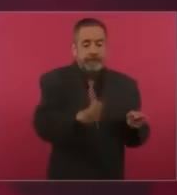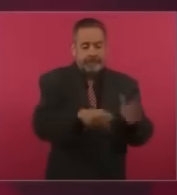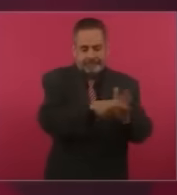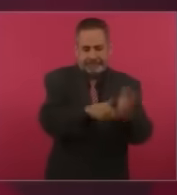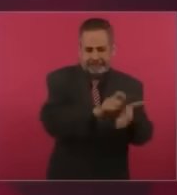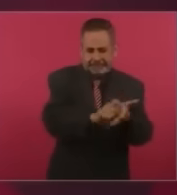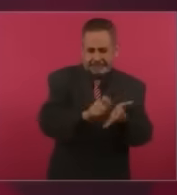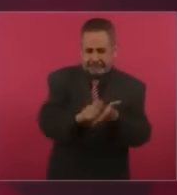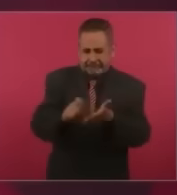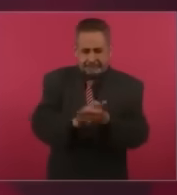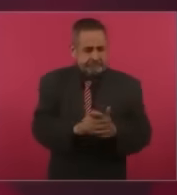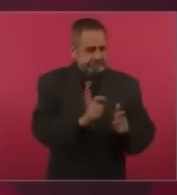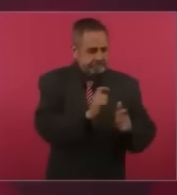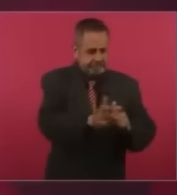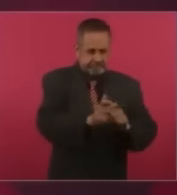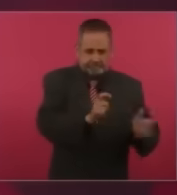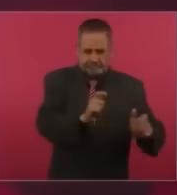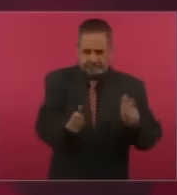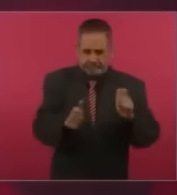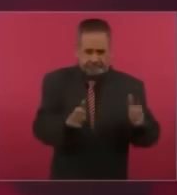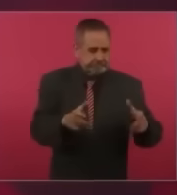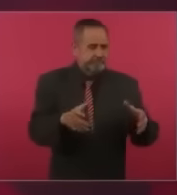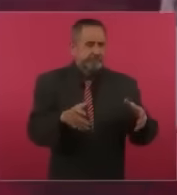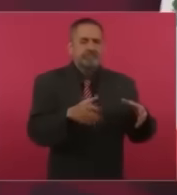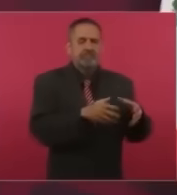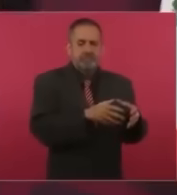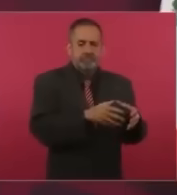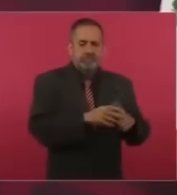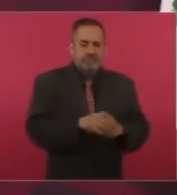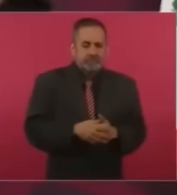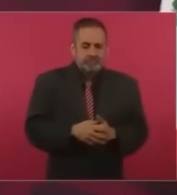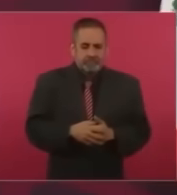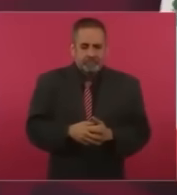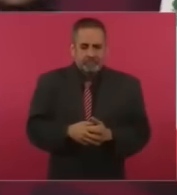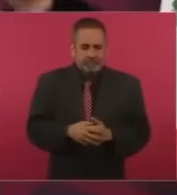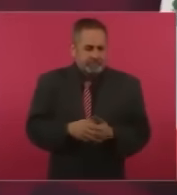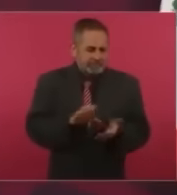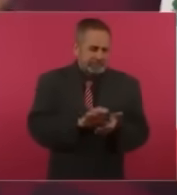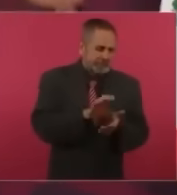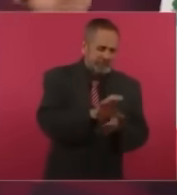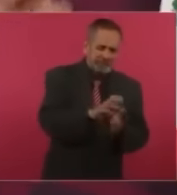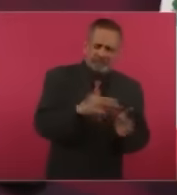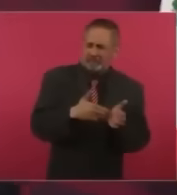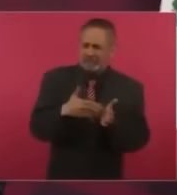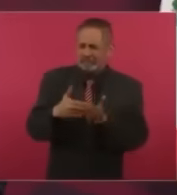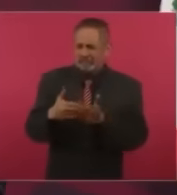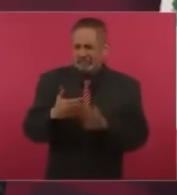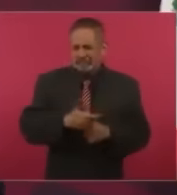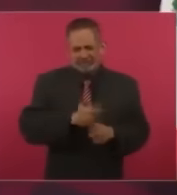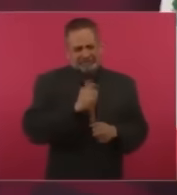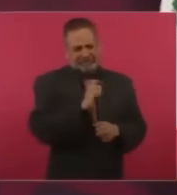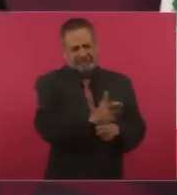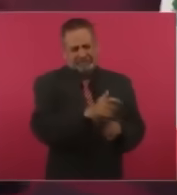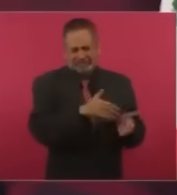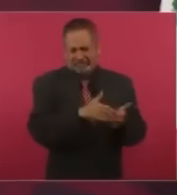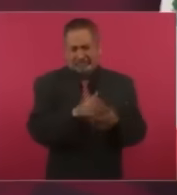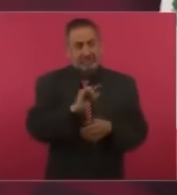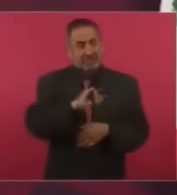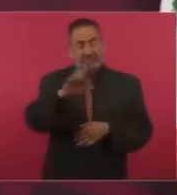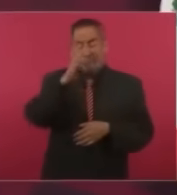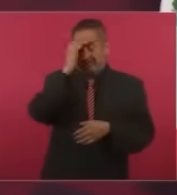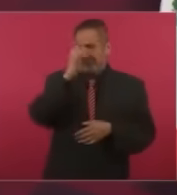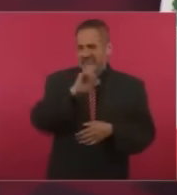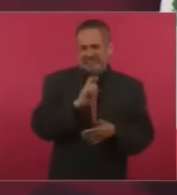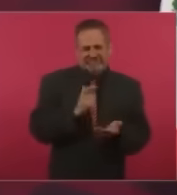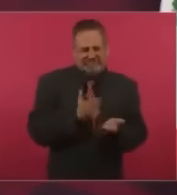López Obrador y me parece es congruente con la esencia de su pensamiento ideológico y político en realidad el